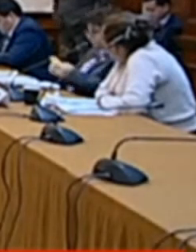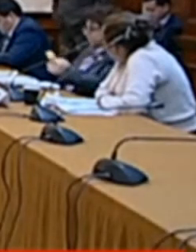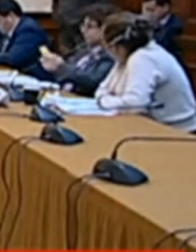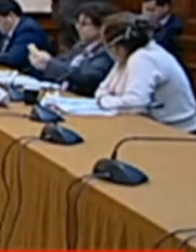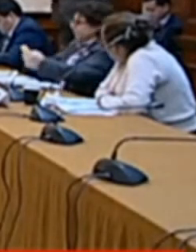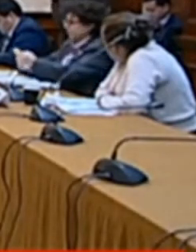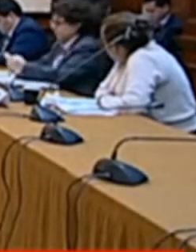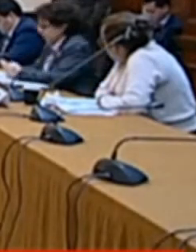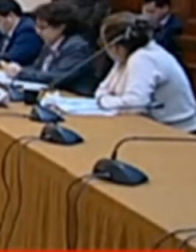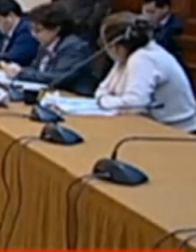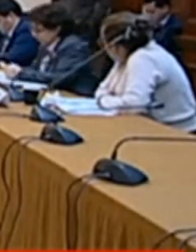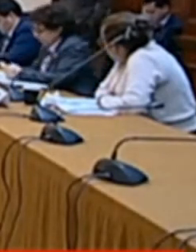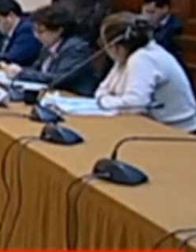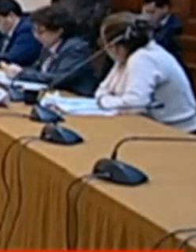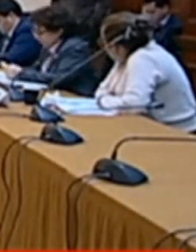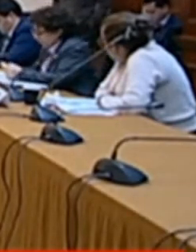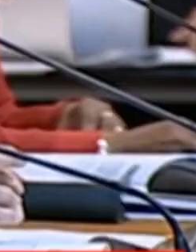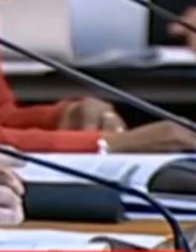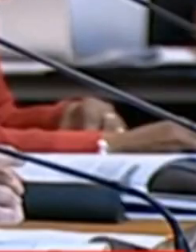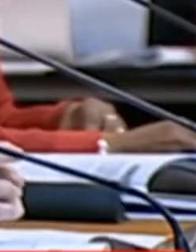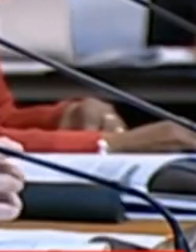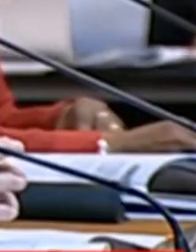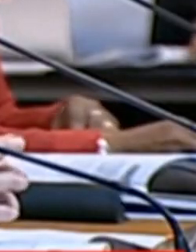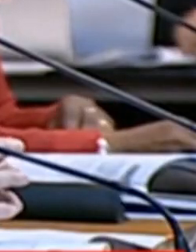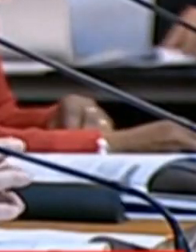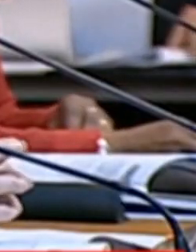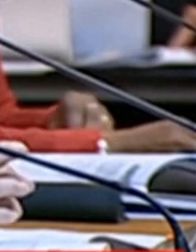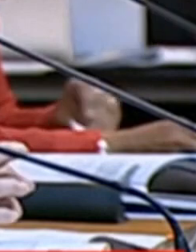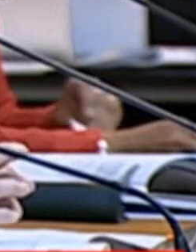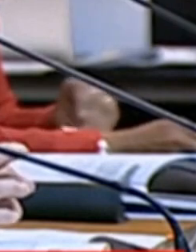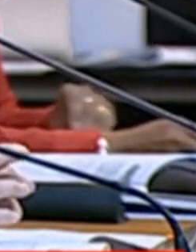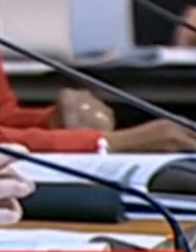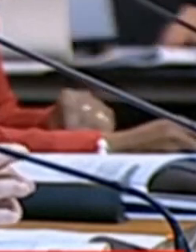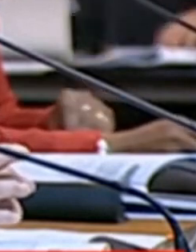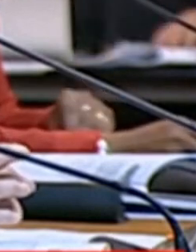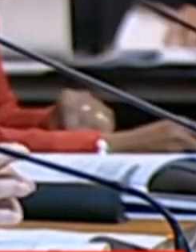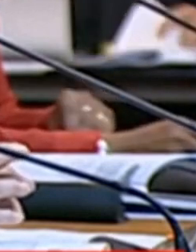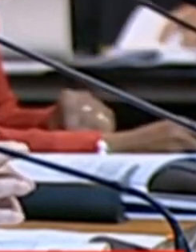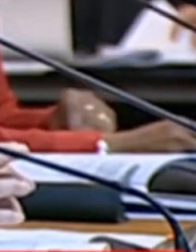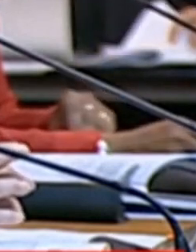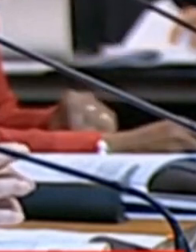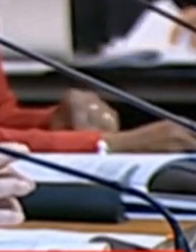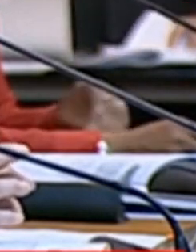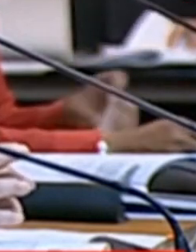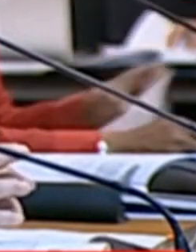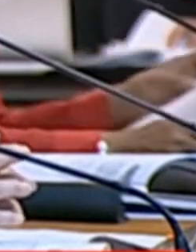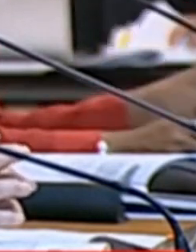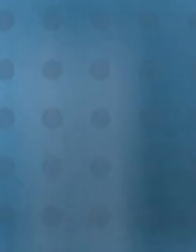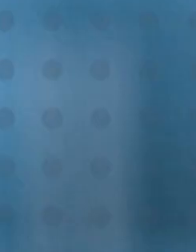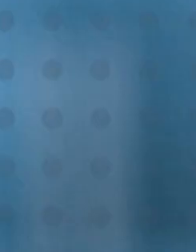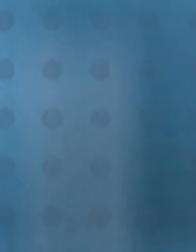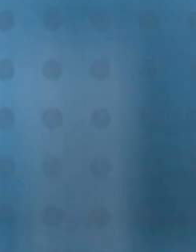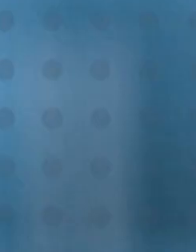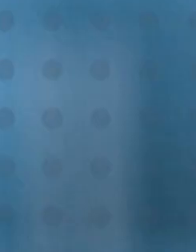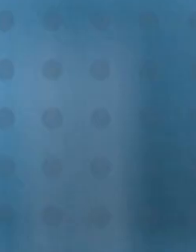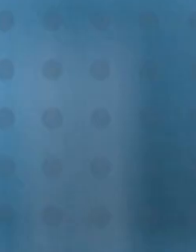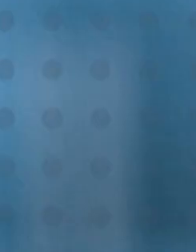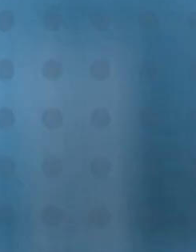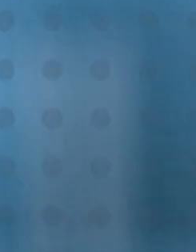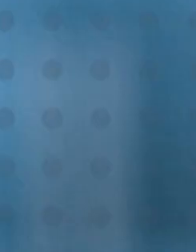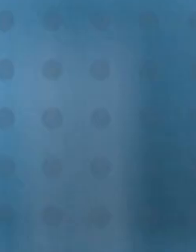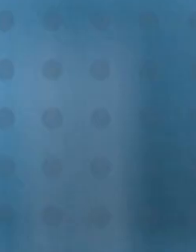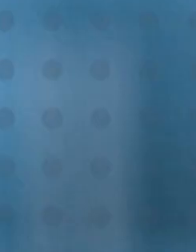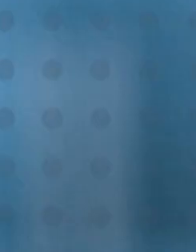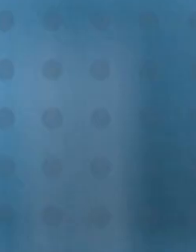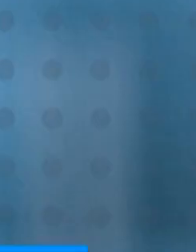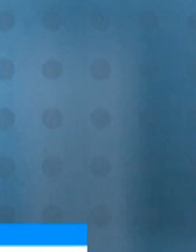organización criminal dedicada a entregar licitaciones de obras públicas a cambio de dinero. Una comisión del Congreso